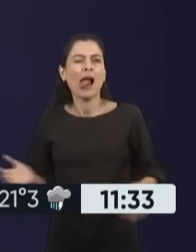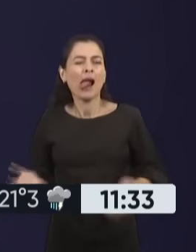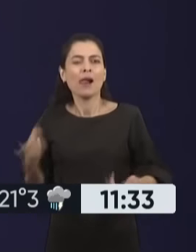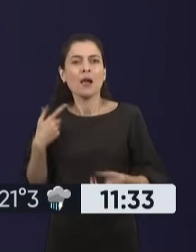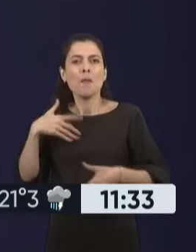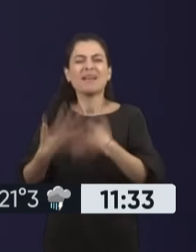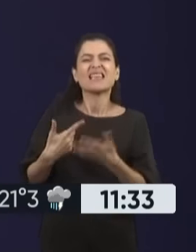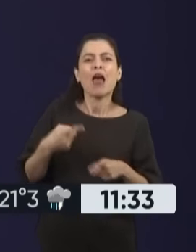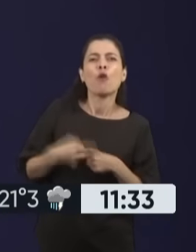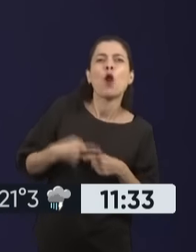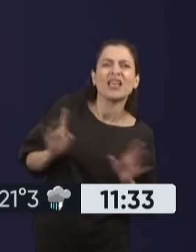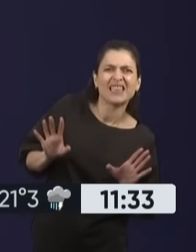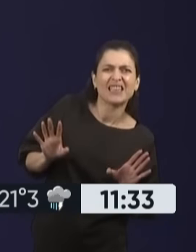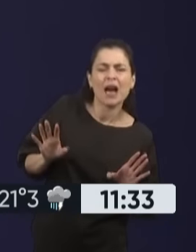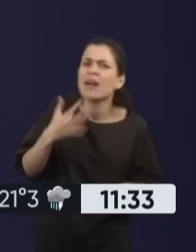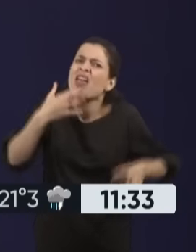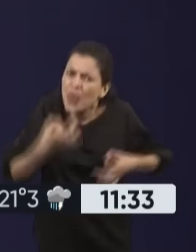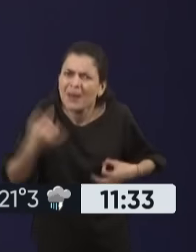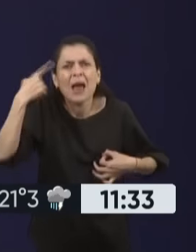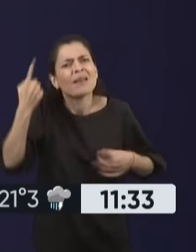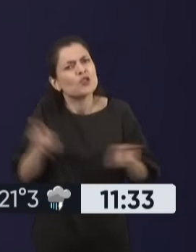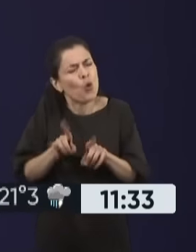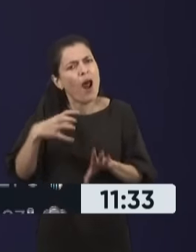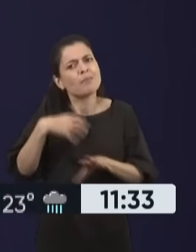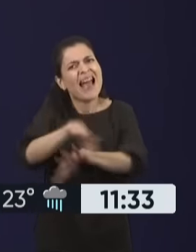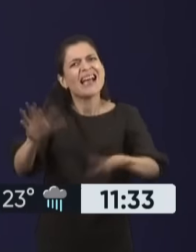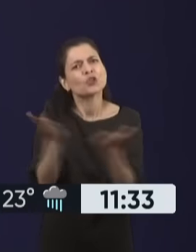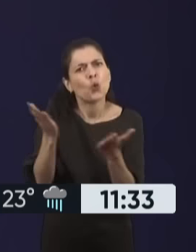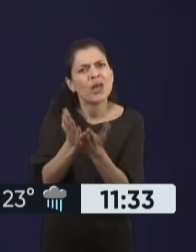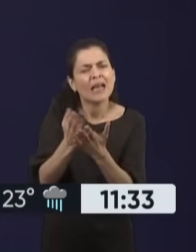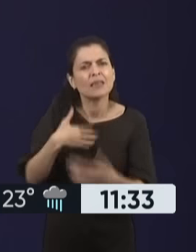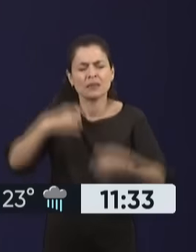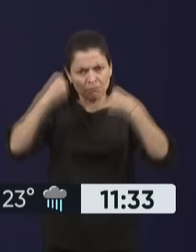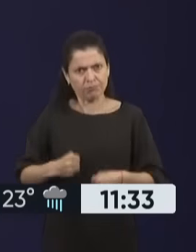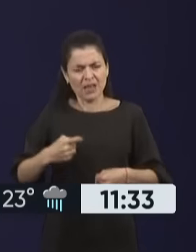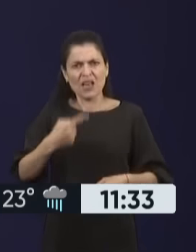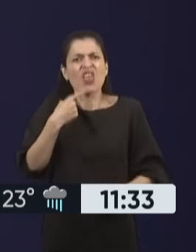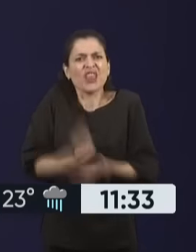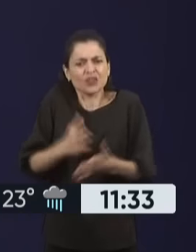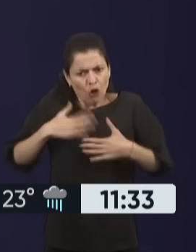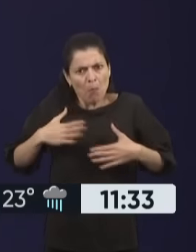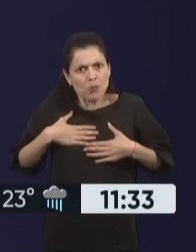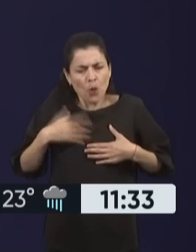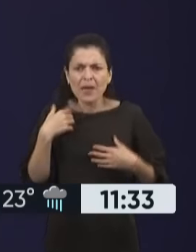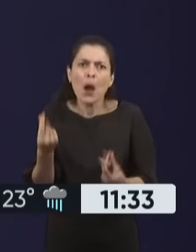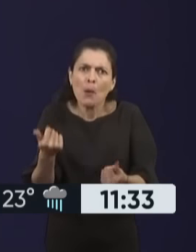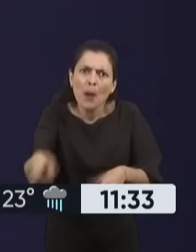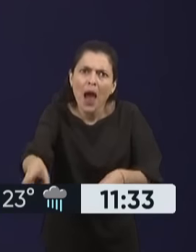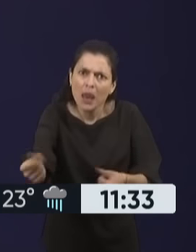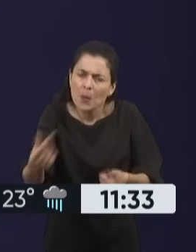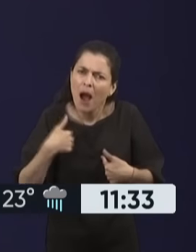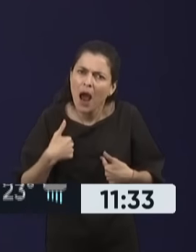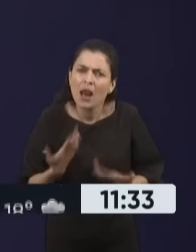no sea genuina por los alumnos eh los alumnos Por supuesto que es super Genuino lo que hacen y super genuina la